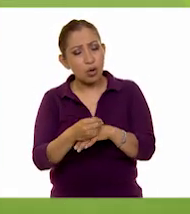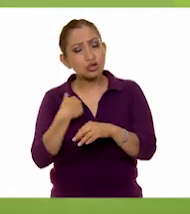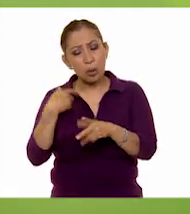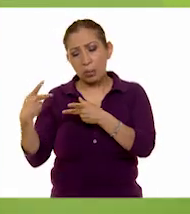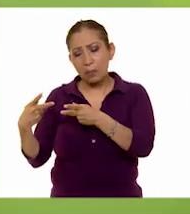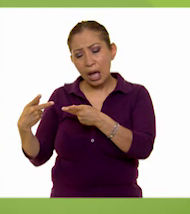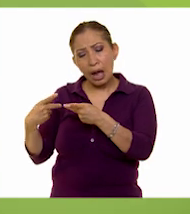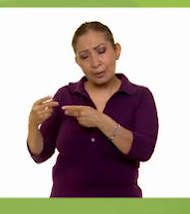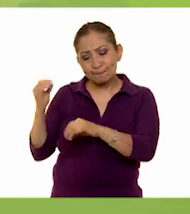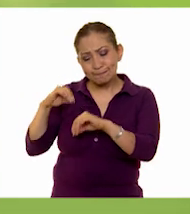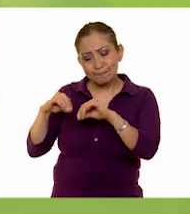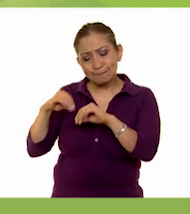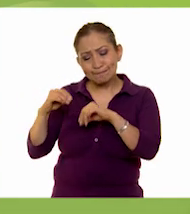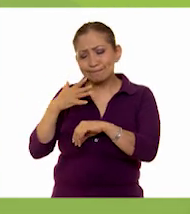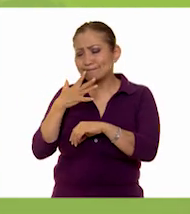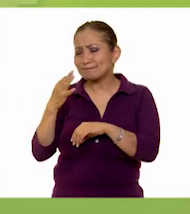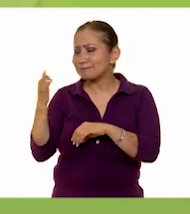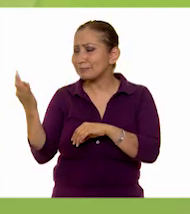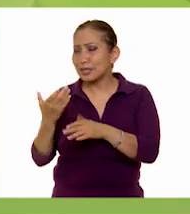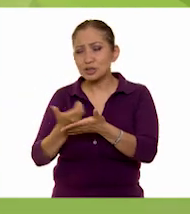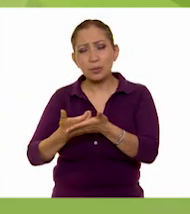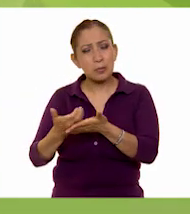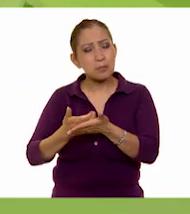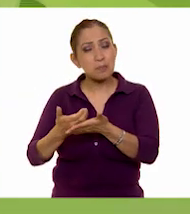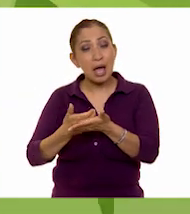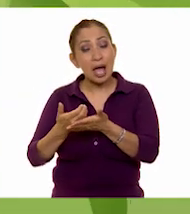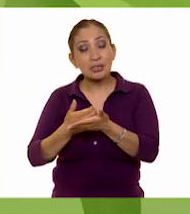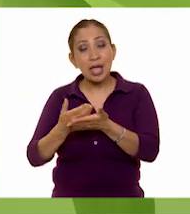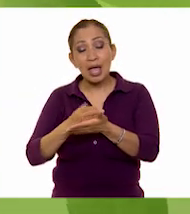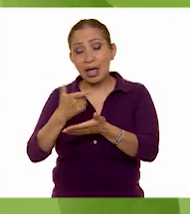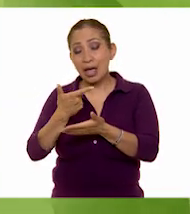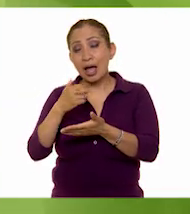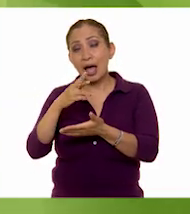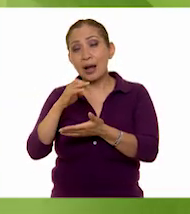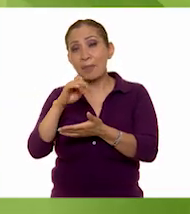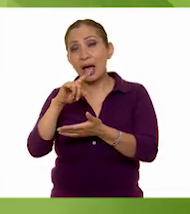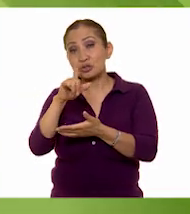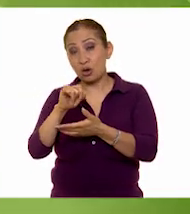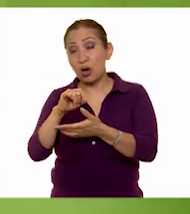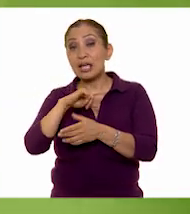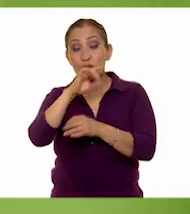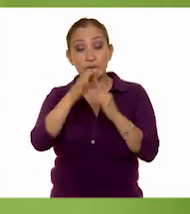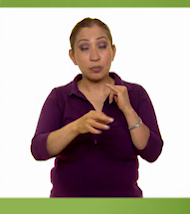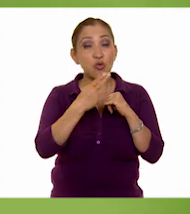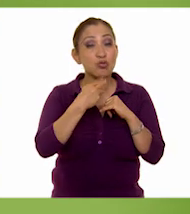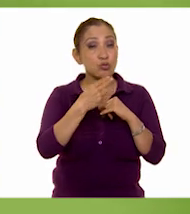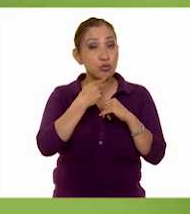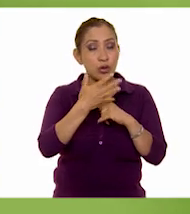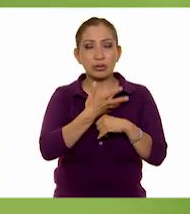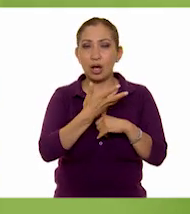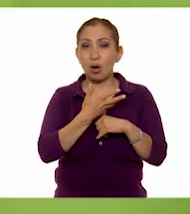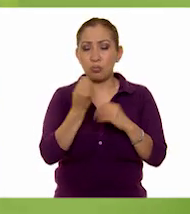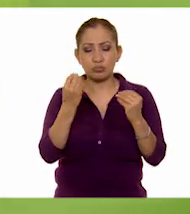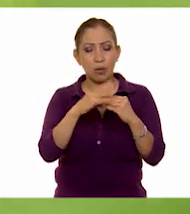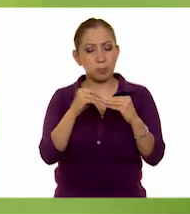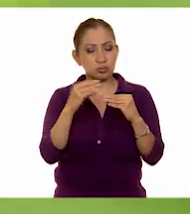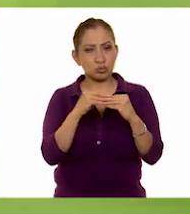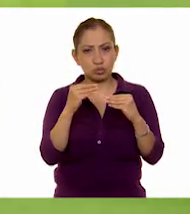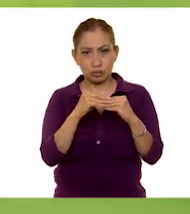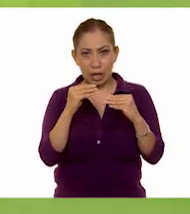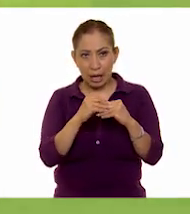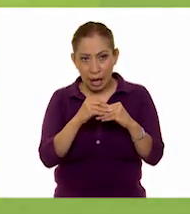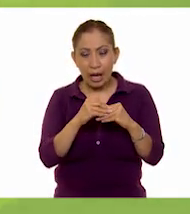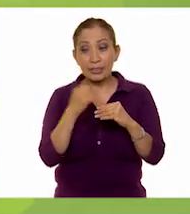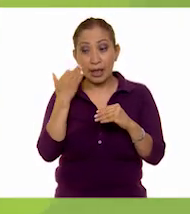he preparado una rica sopita de garbanzo. Y de postre, tengo muchas frutas